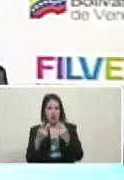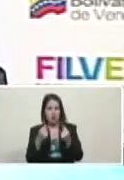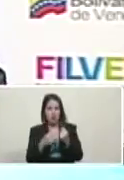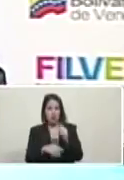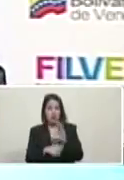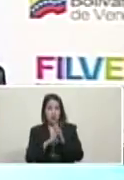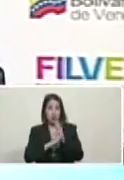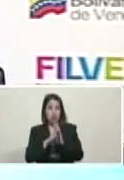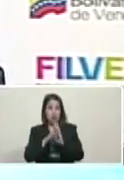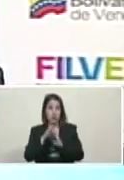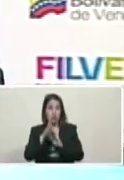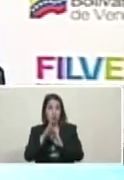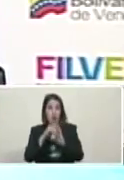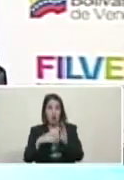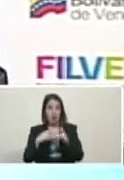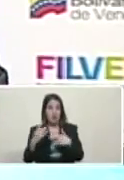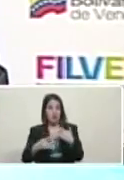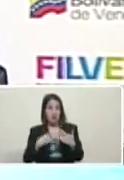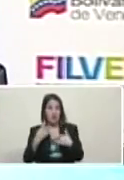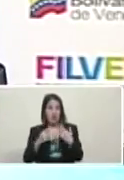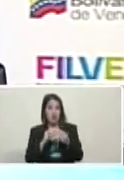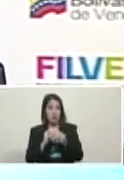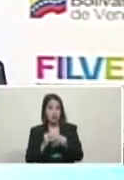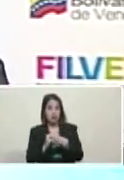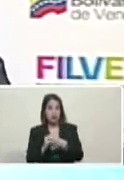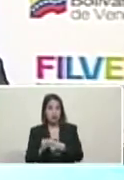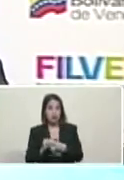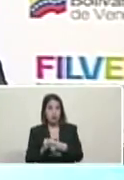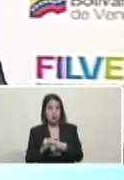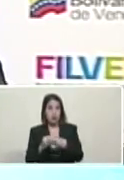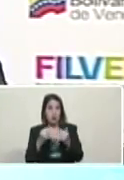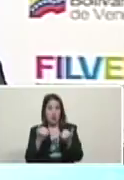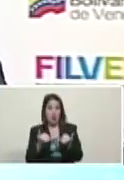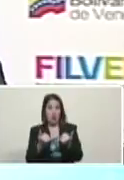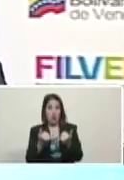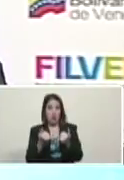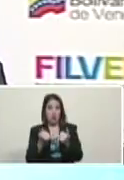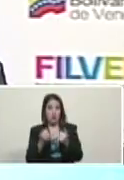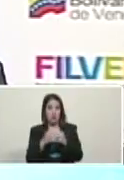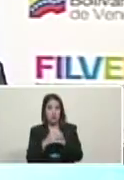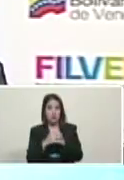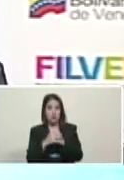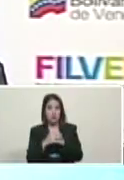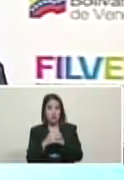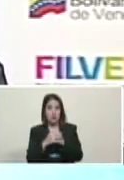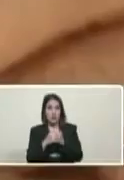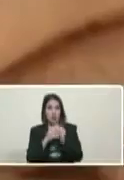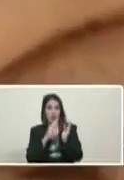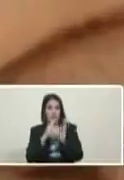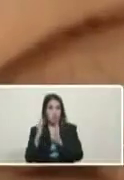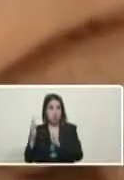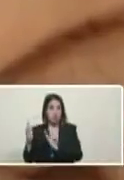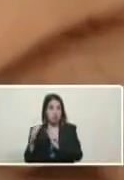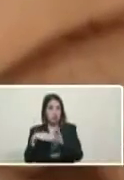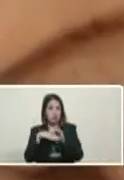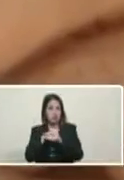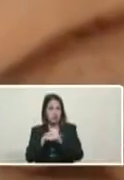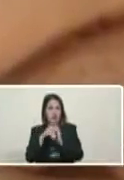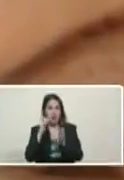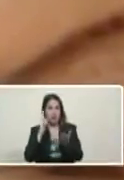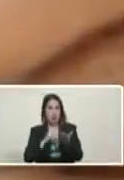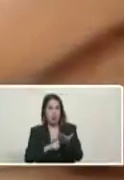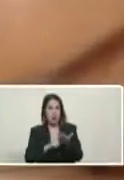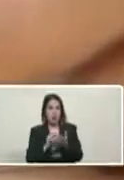desarrollo de actividades de reparación, mantenimiento y ampliación de la infraestructura bibliotecaria de la Biblioteca Nacional,